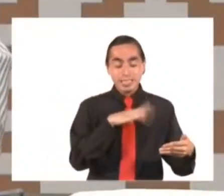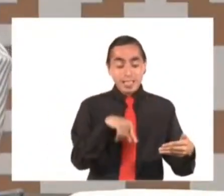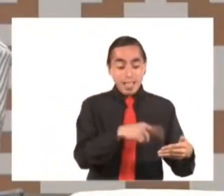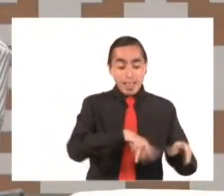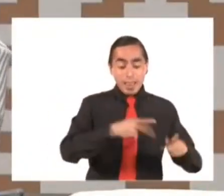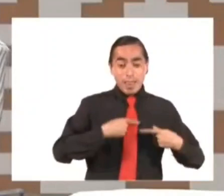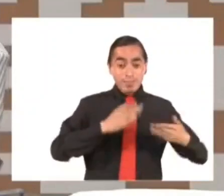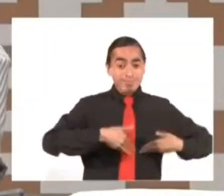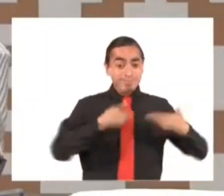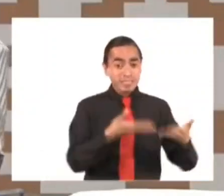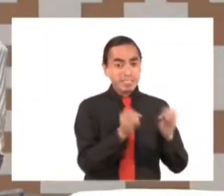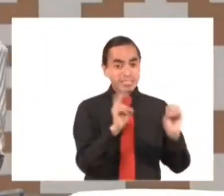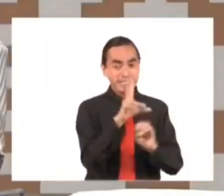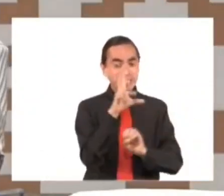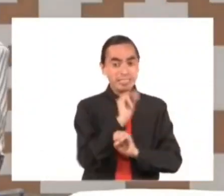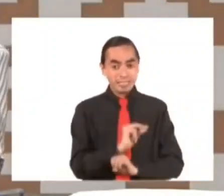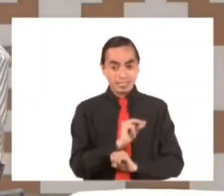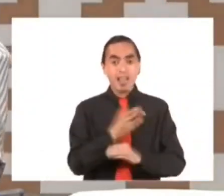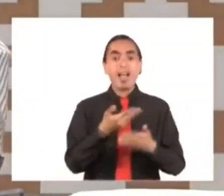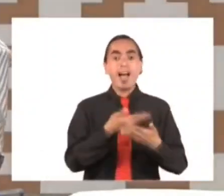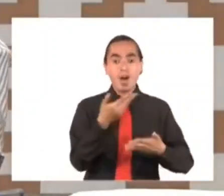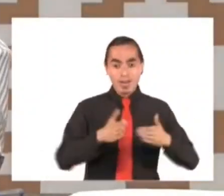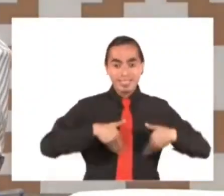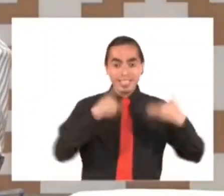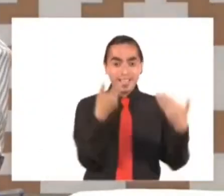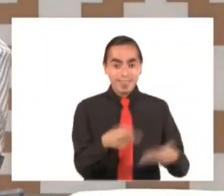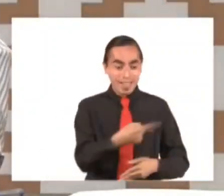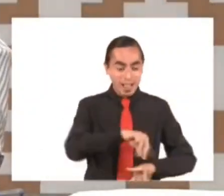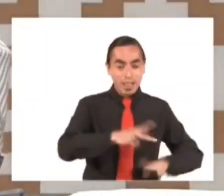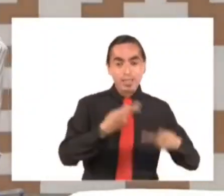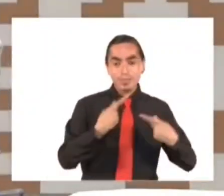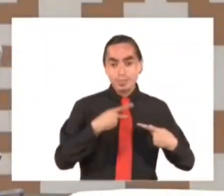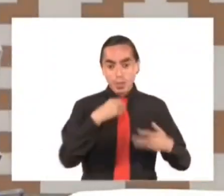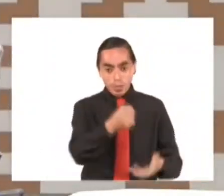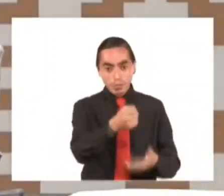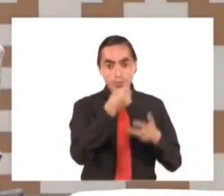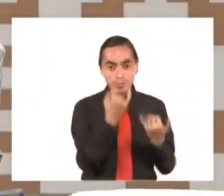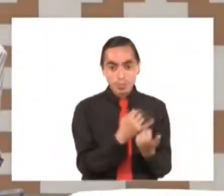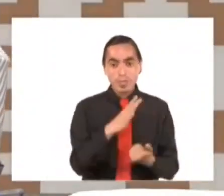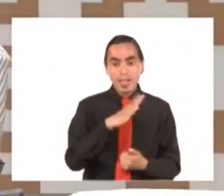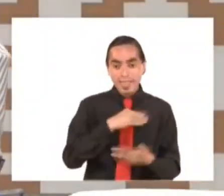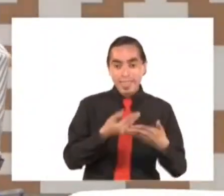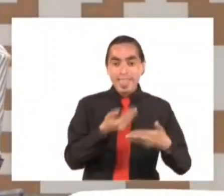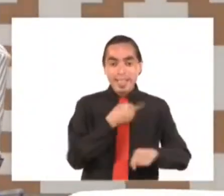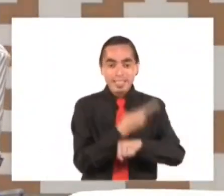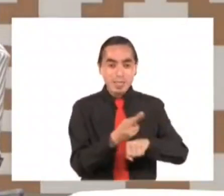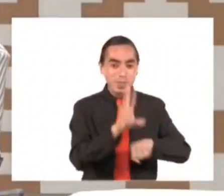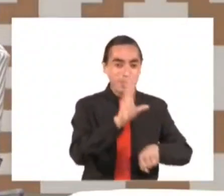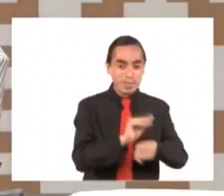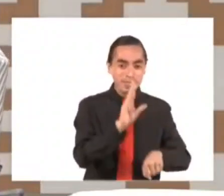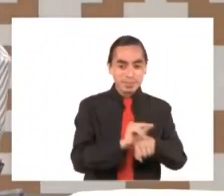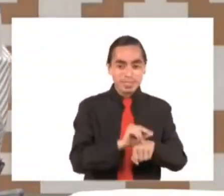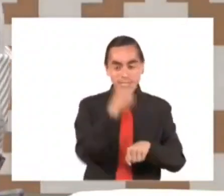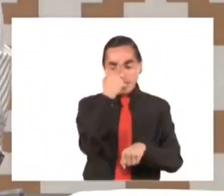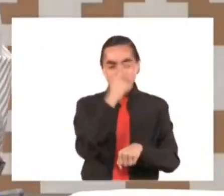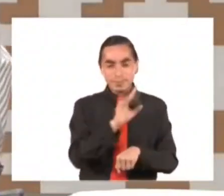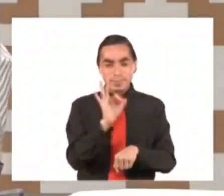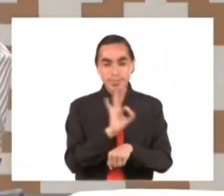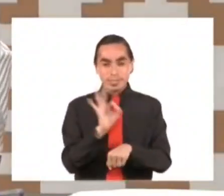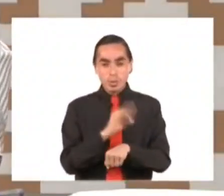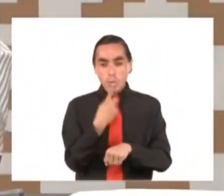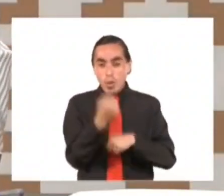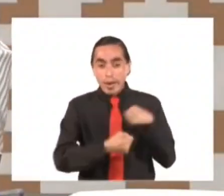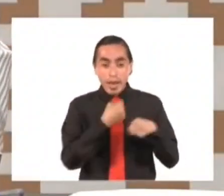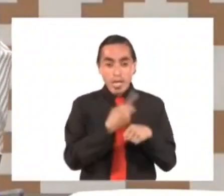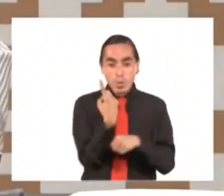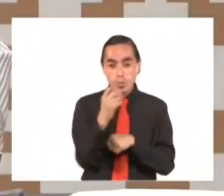en los ciudadanos y en los inversionistas a confiar en ellos. Los trámites de apertura de negocios que antes eran permisos, que en muchos casos podían tomar 1